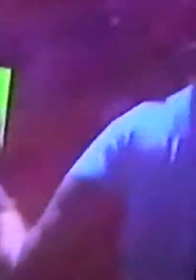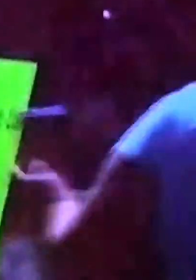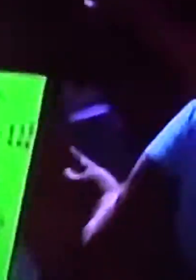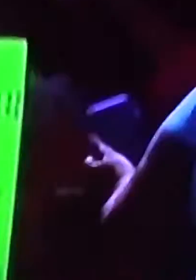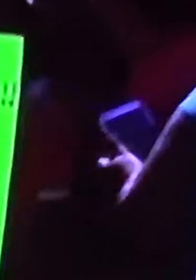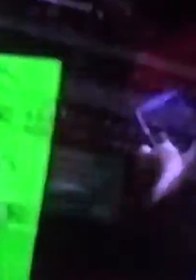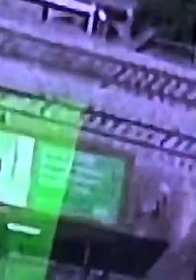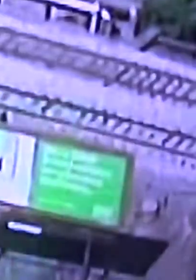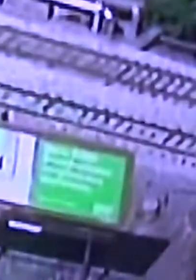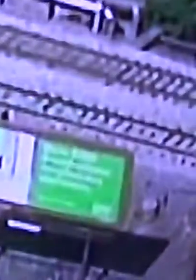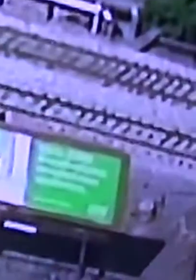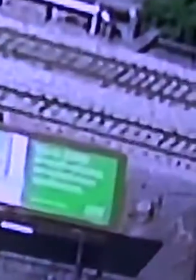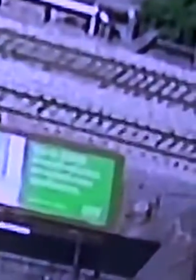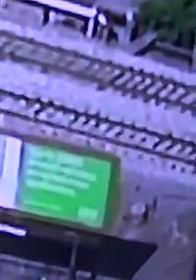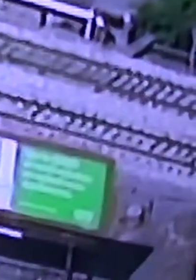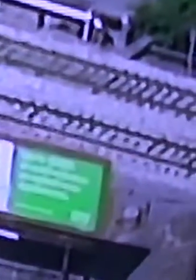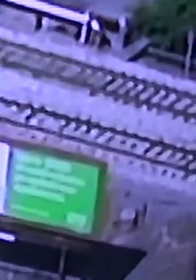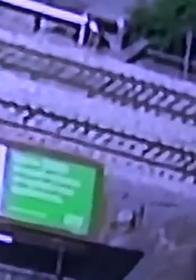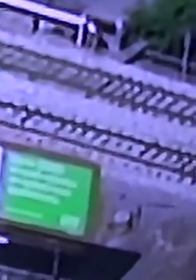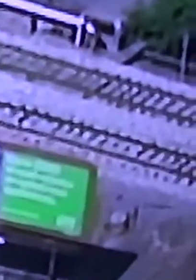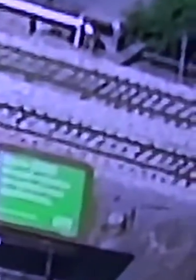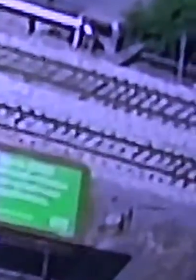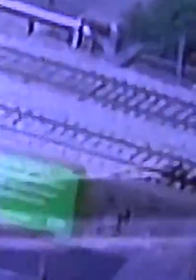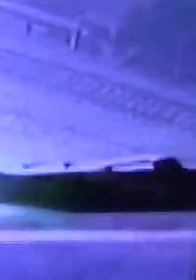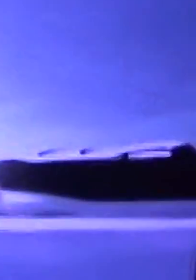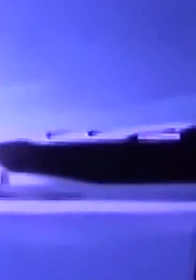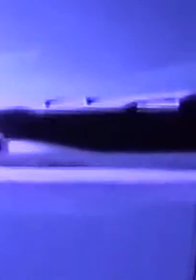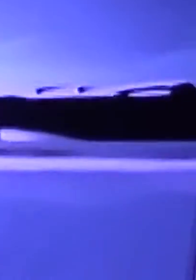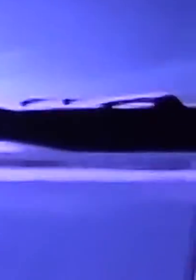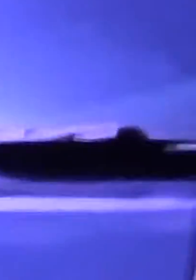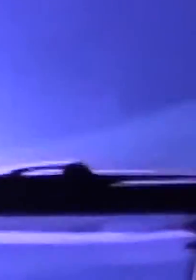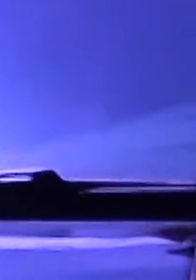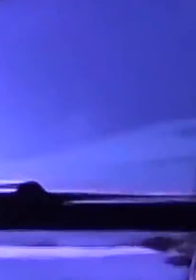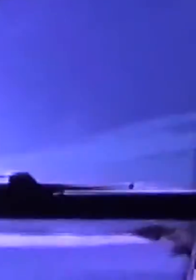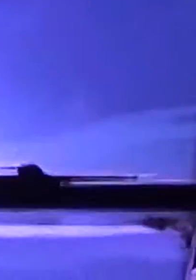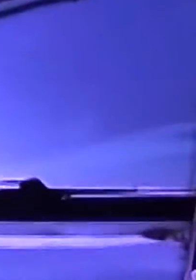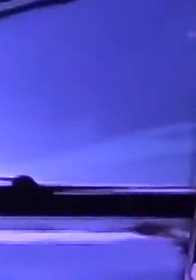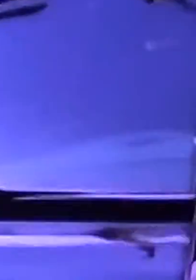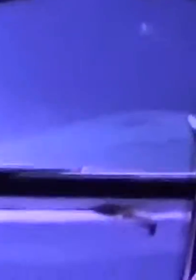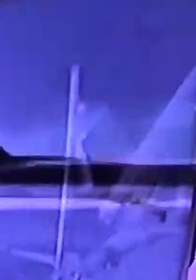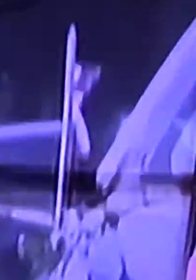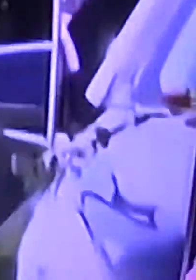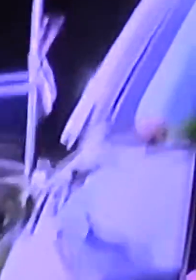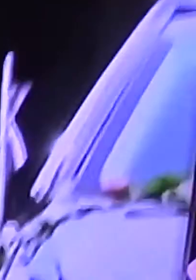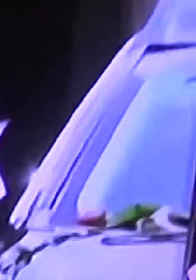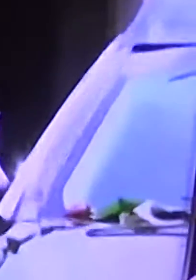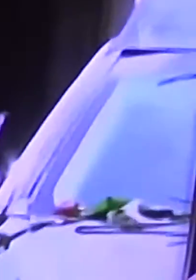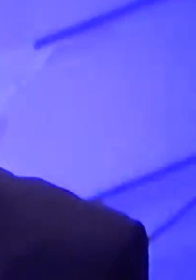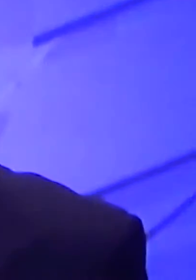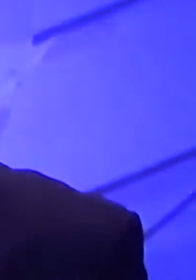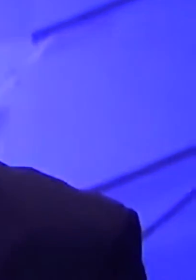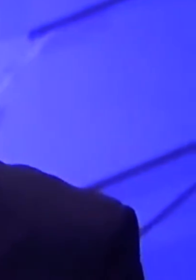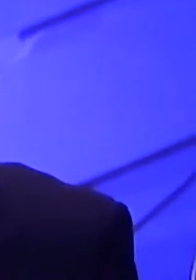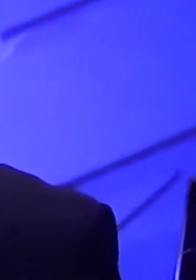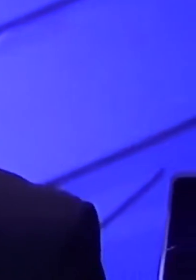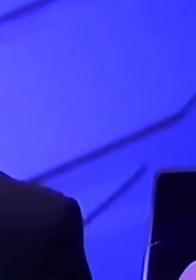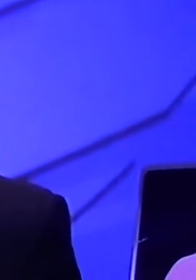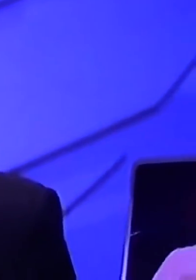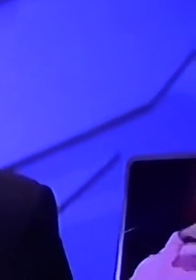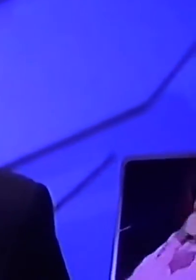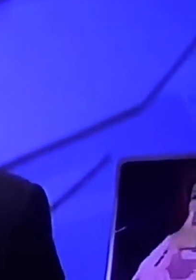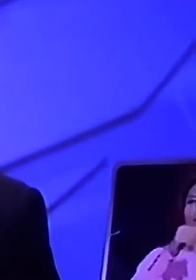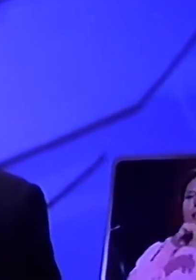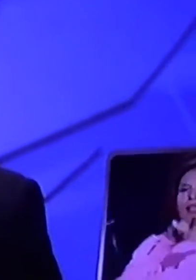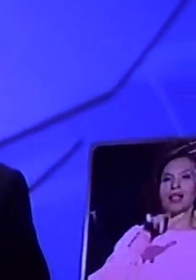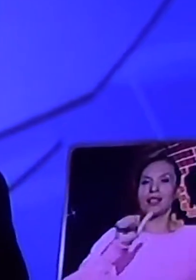nombre, para llegar al sitio de descanso final, en donde esta tarde recibió un enorme tributo. Muhammad Ali